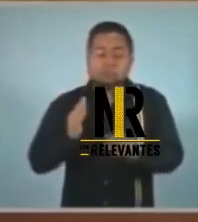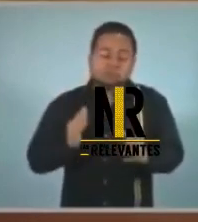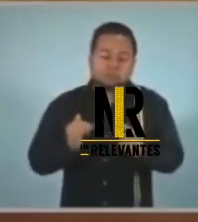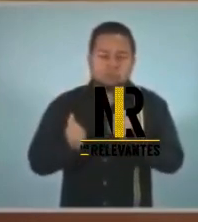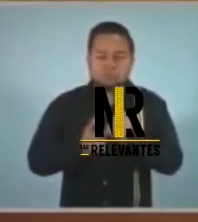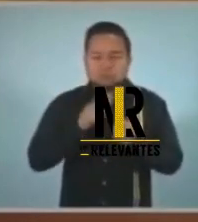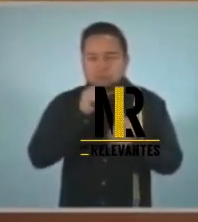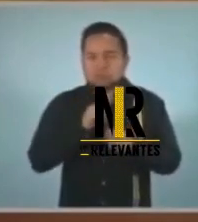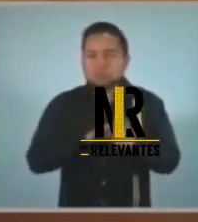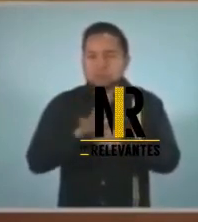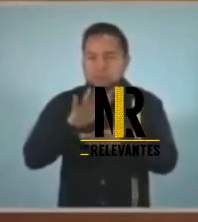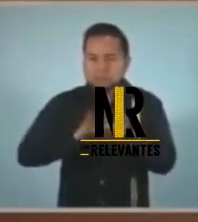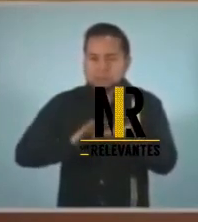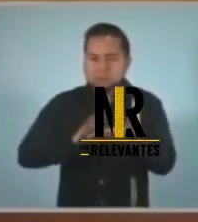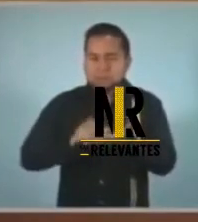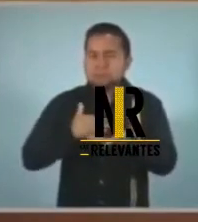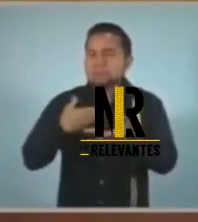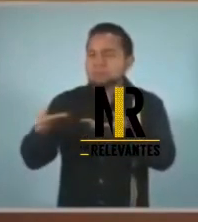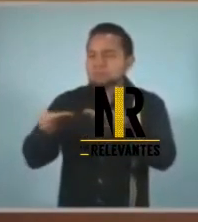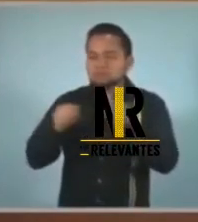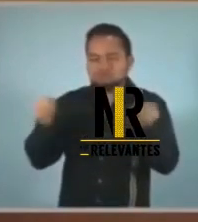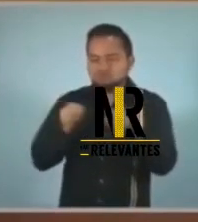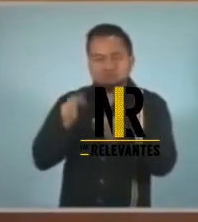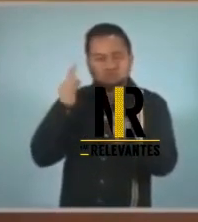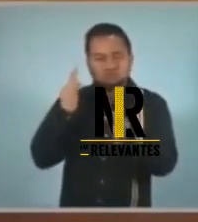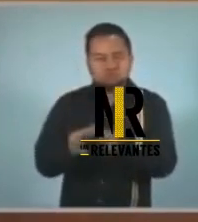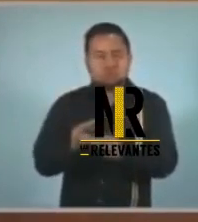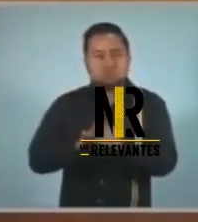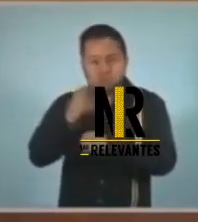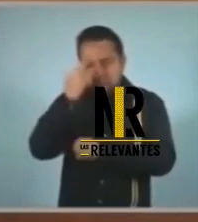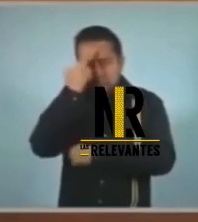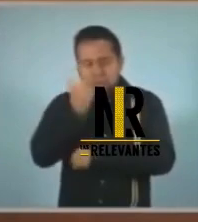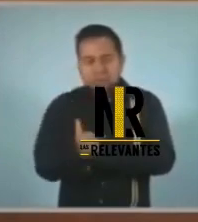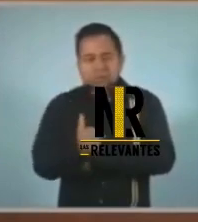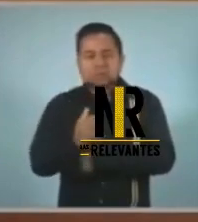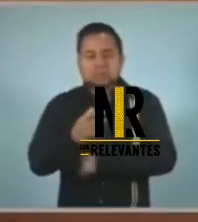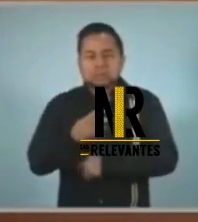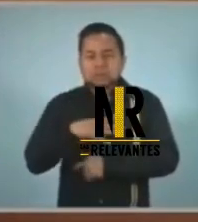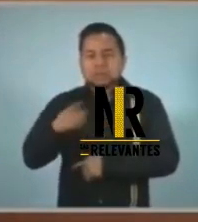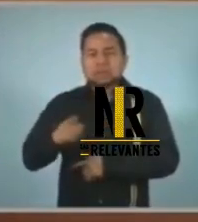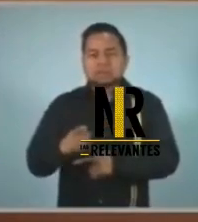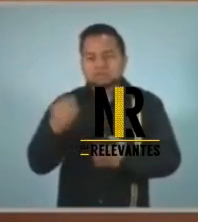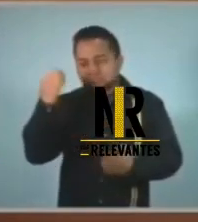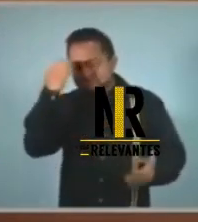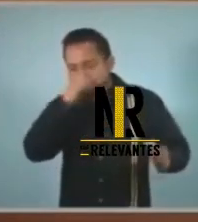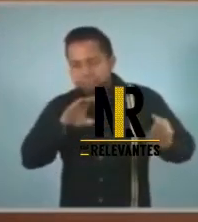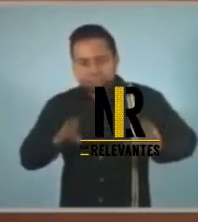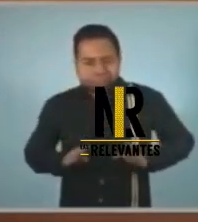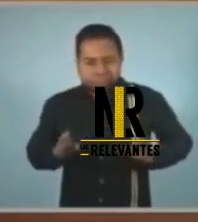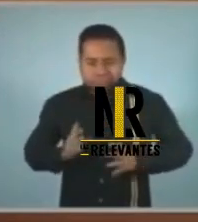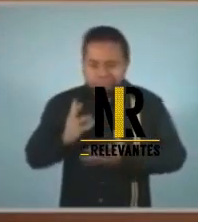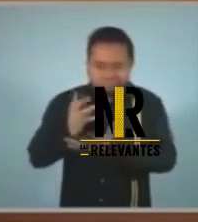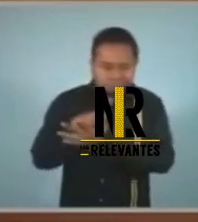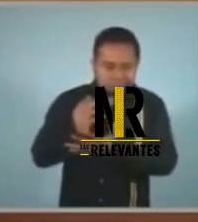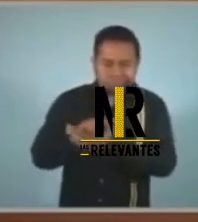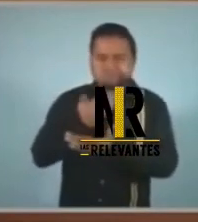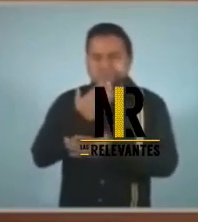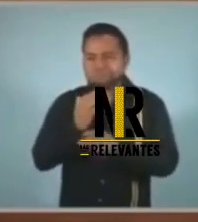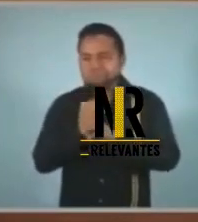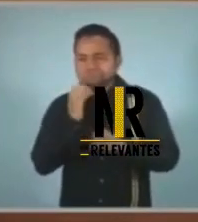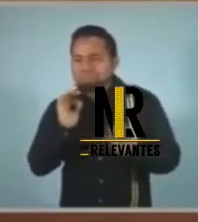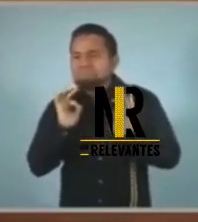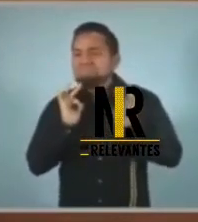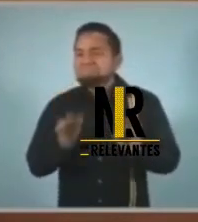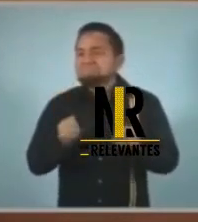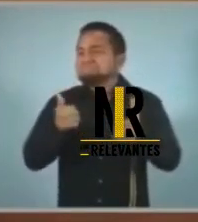de los requisitos que hemos solicitado y que aún no se han cumplido tienen que ver con las revistas físico-mecánicas que deben pasar las